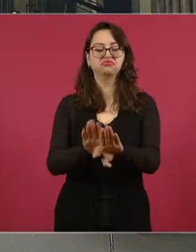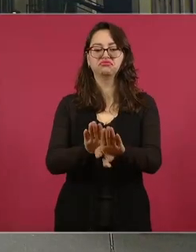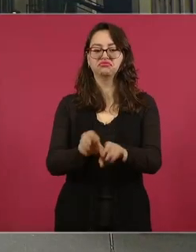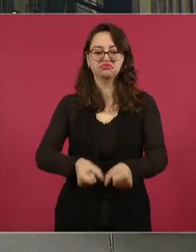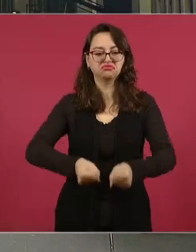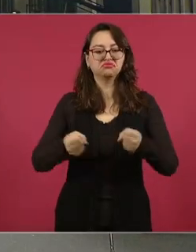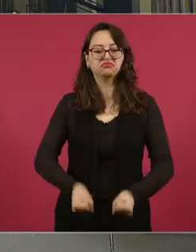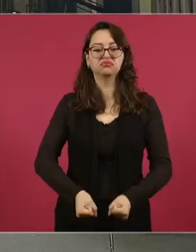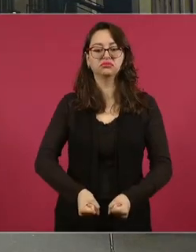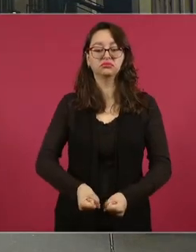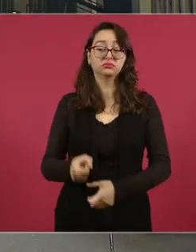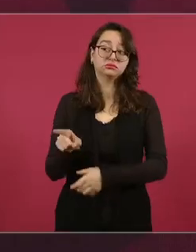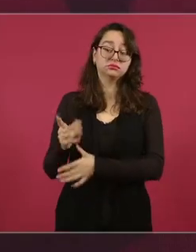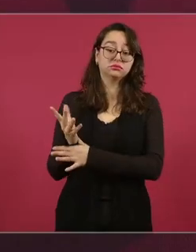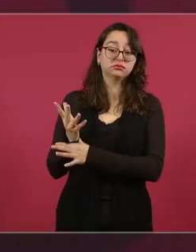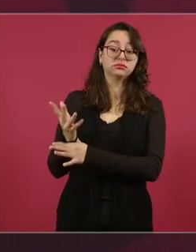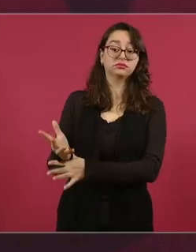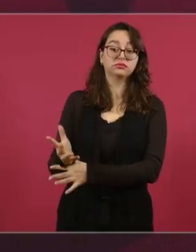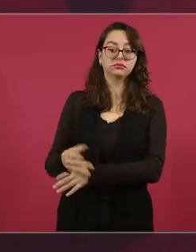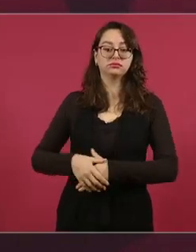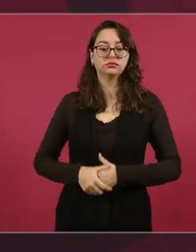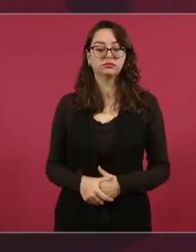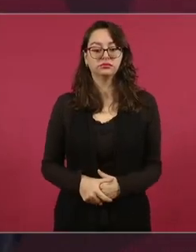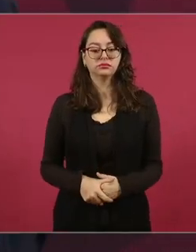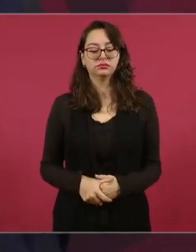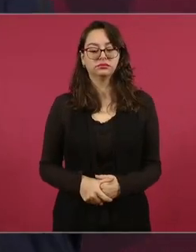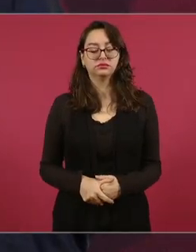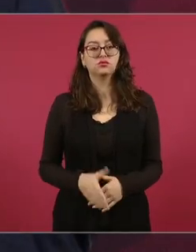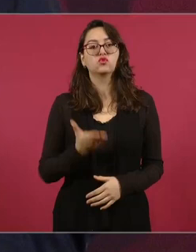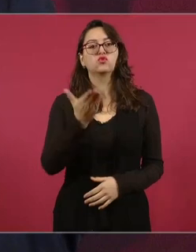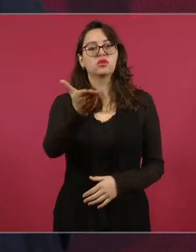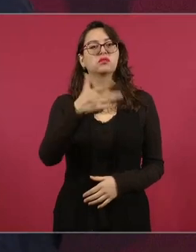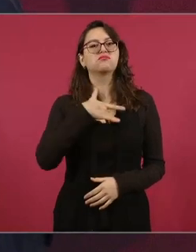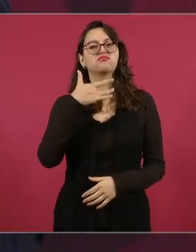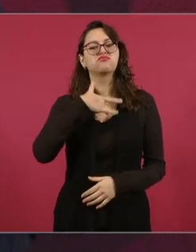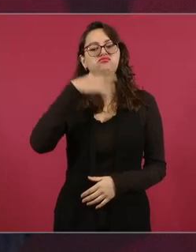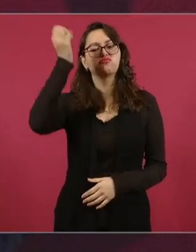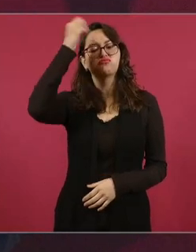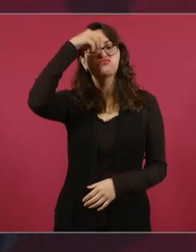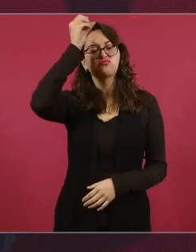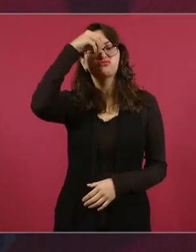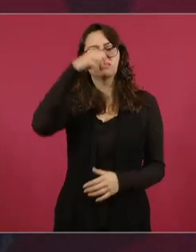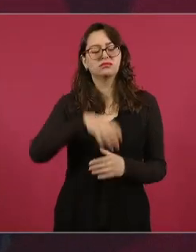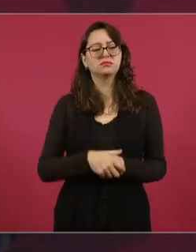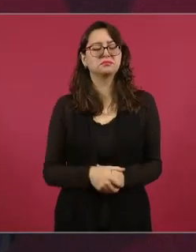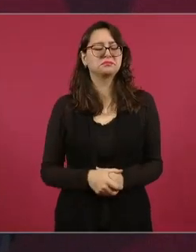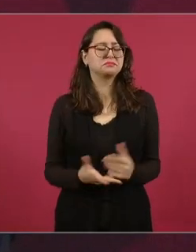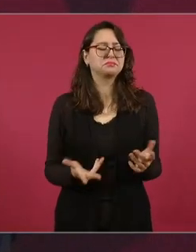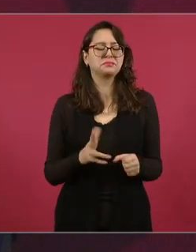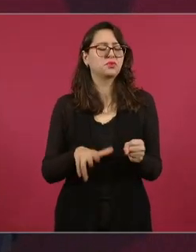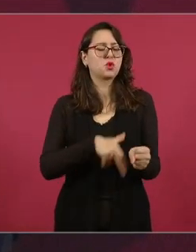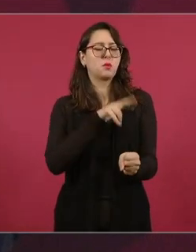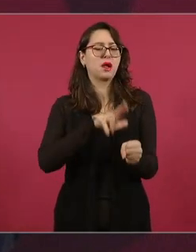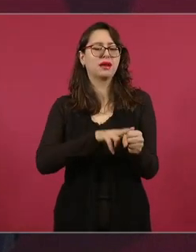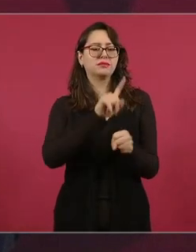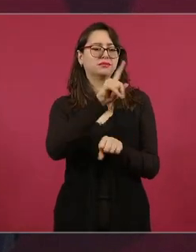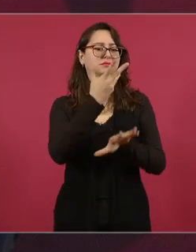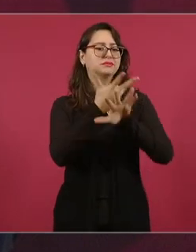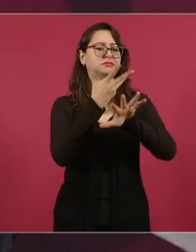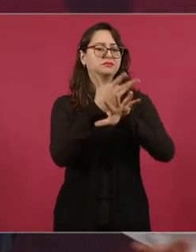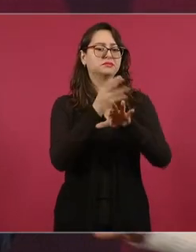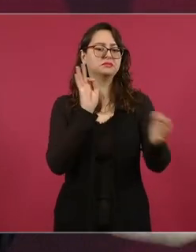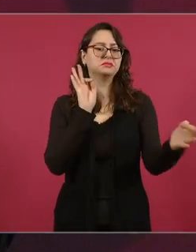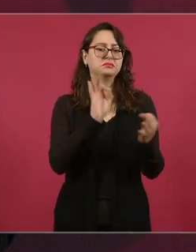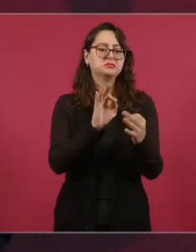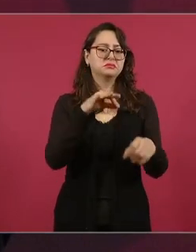Bueno, que es parte de las campañas en Estados Unidos. Unidos